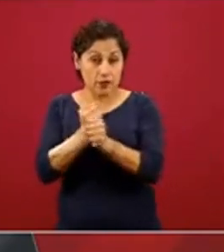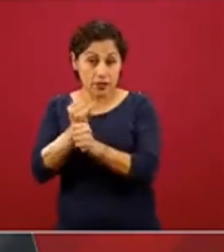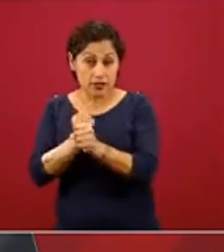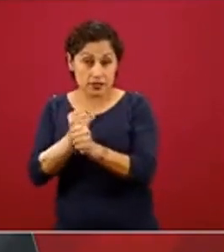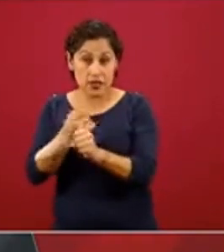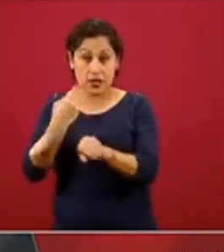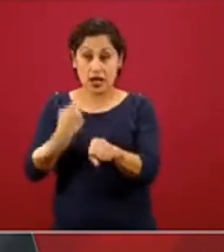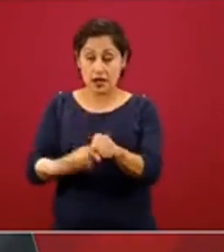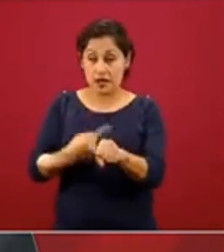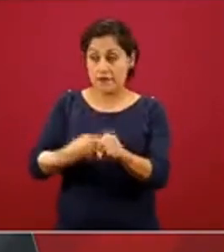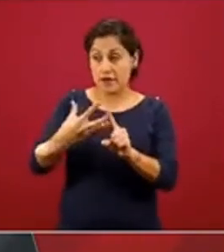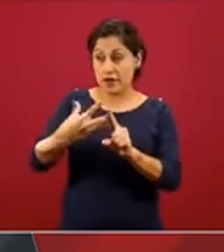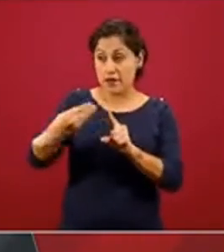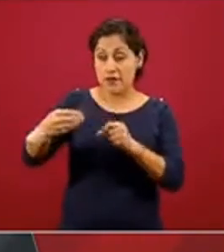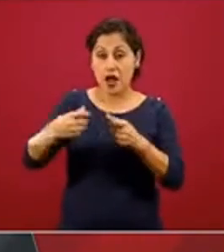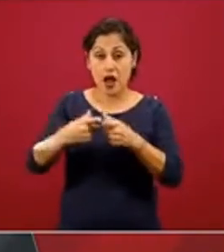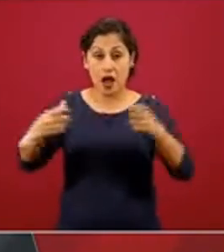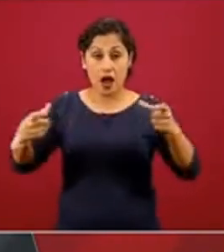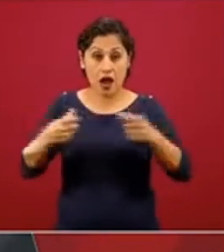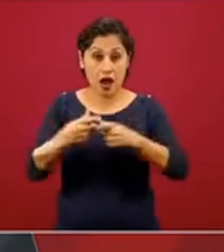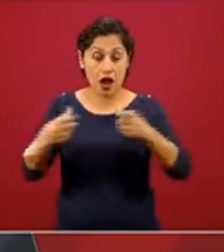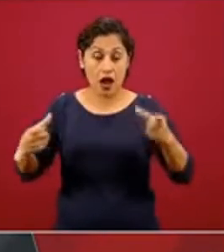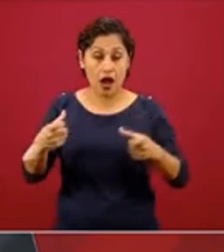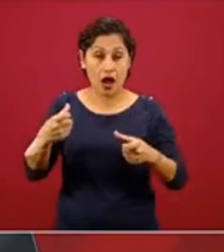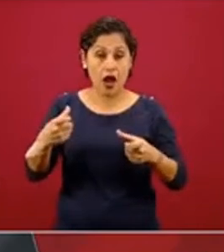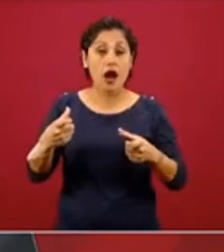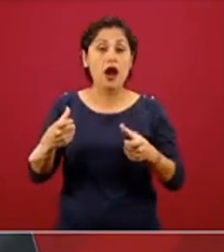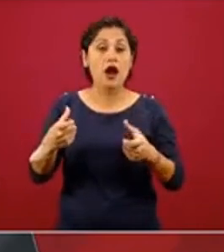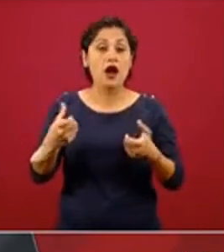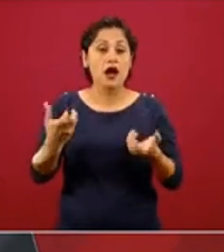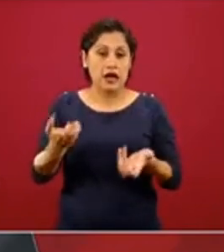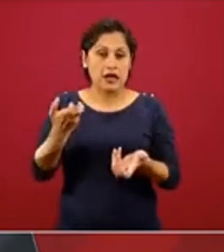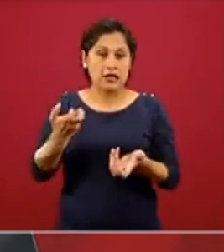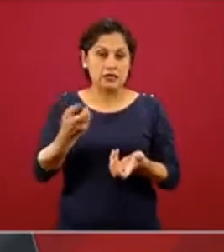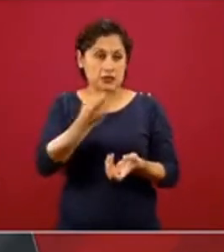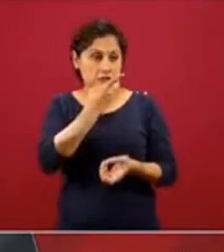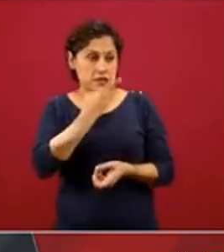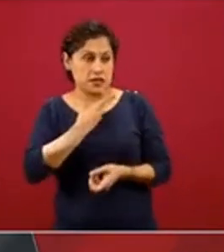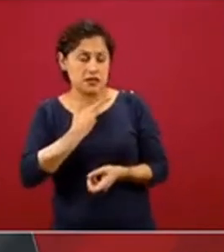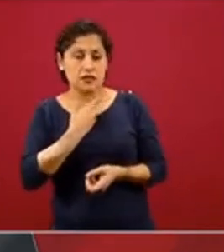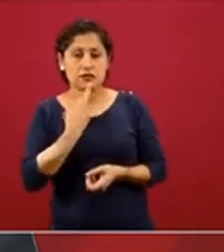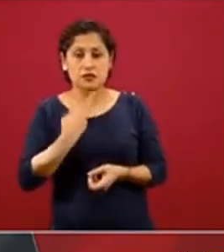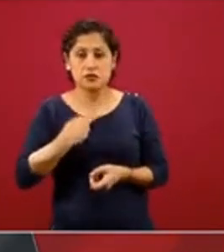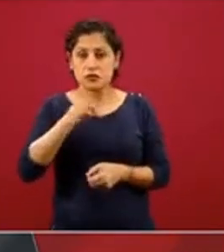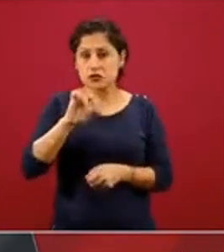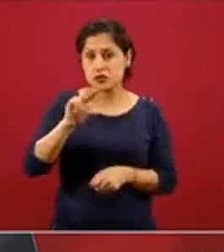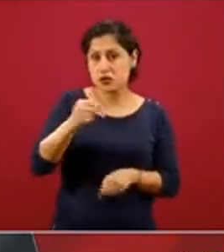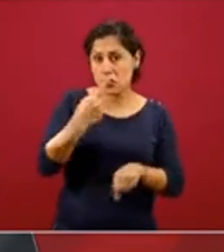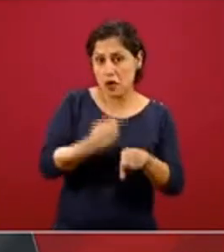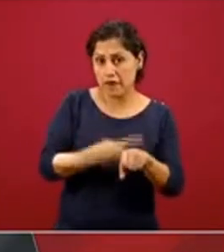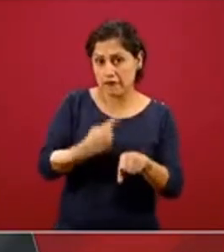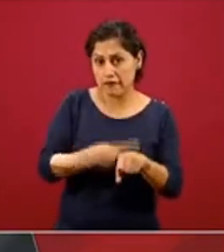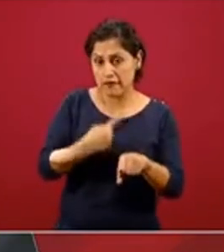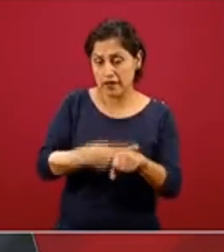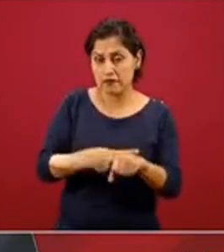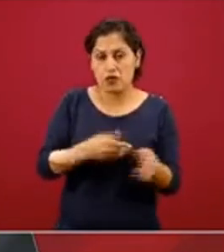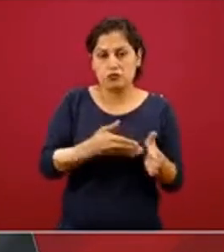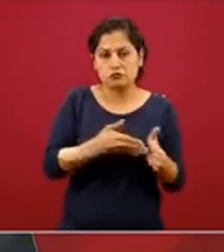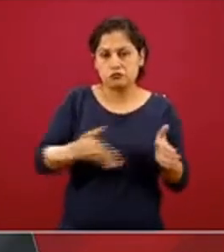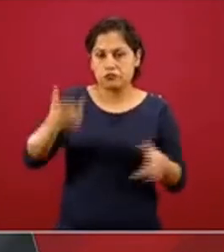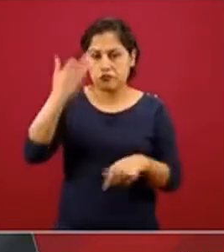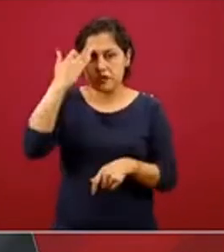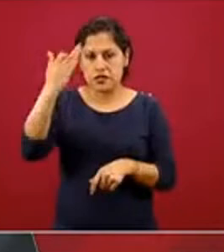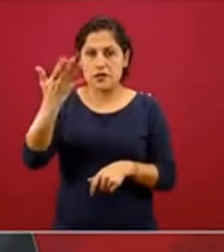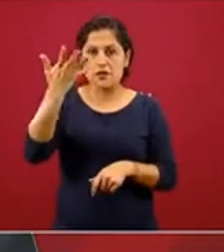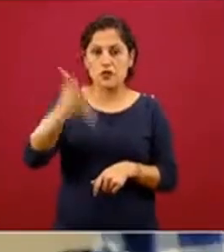o el tiempo de latencia de la confirmación diagnóstica, que en promedio son estos 10 días que